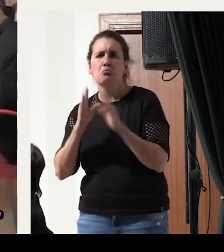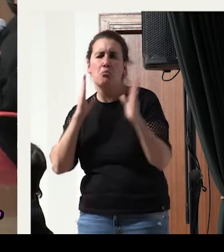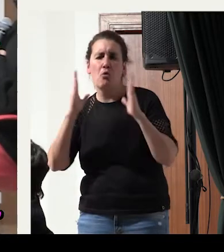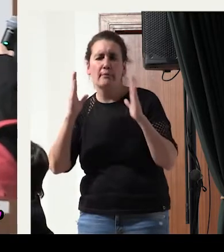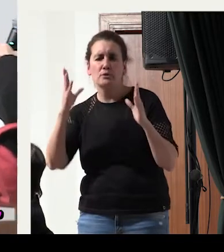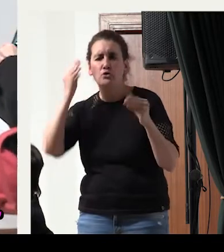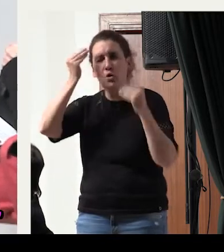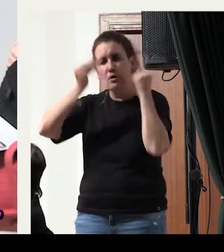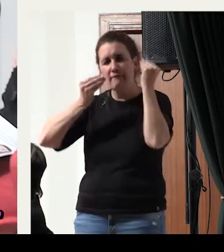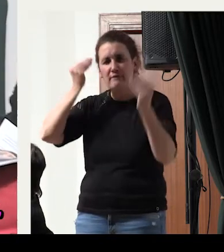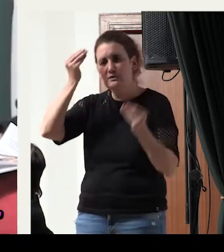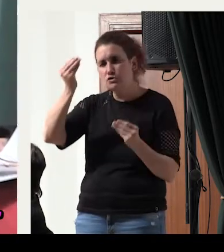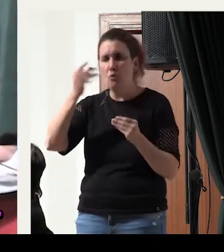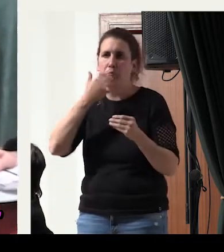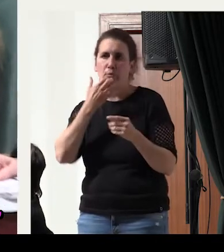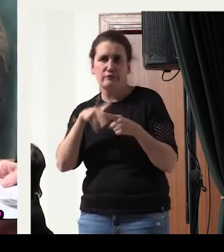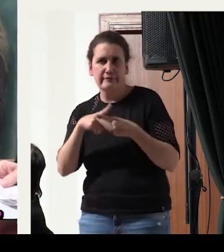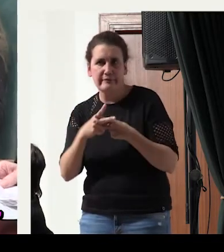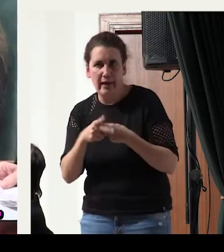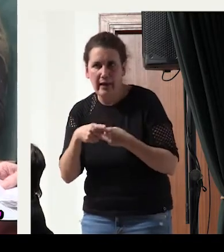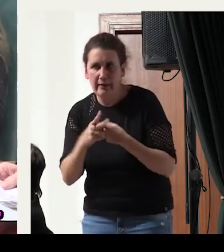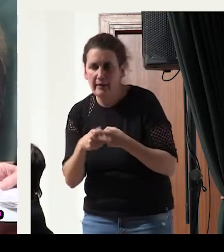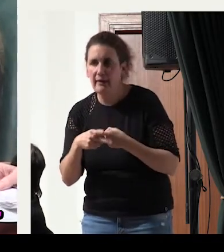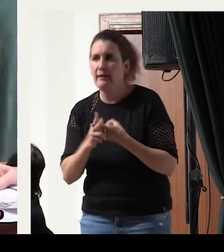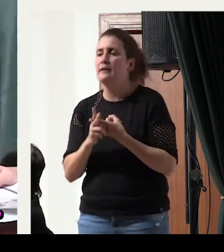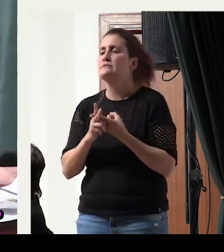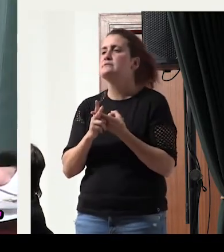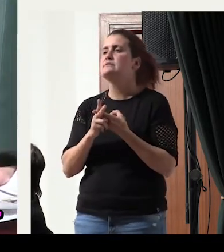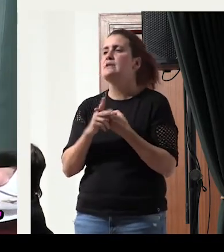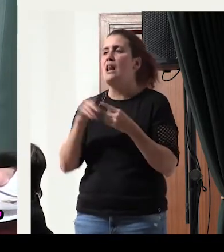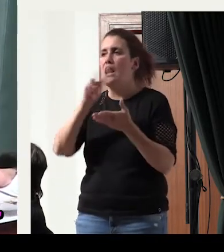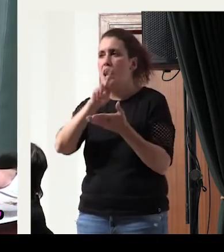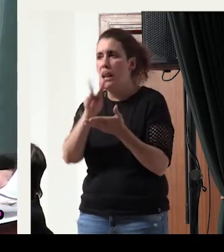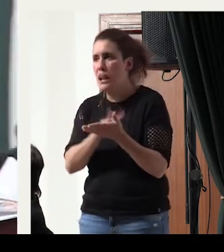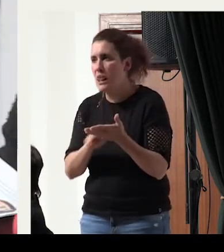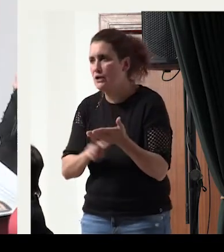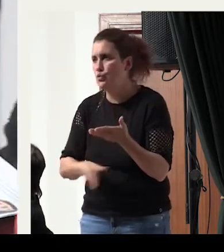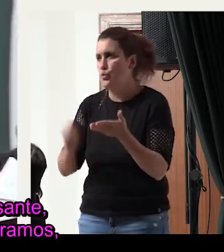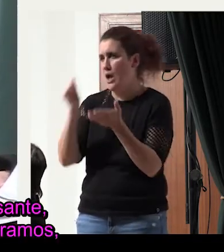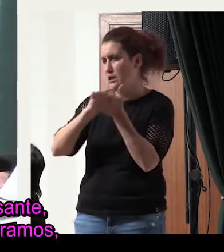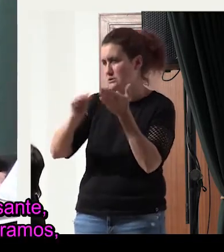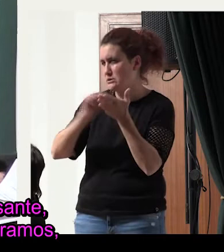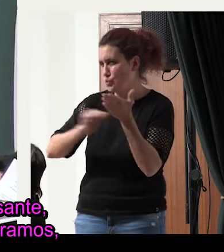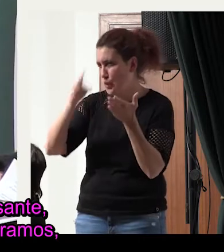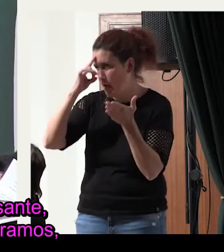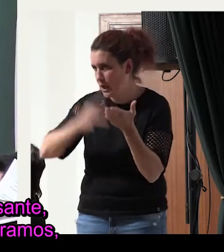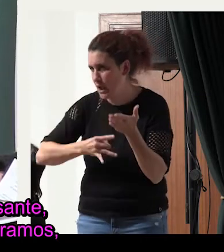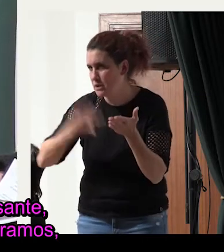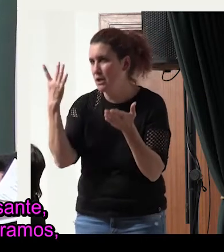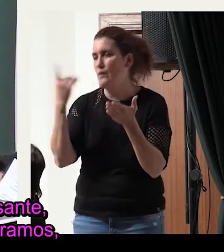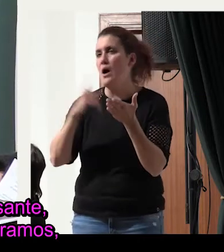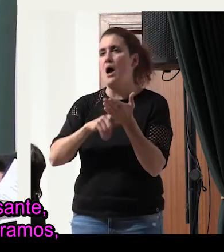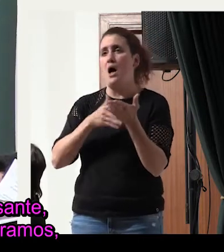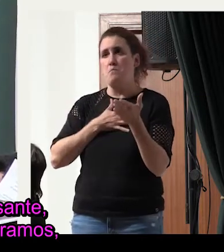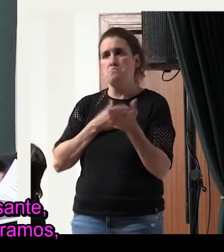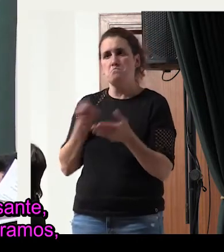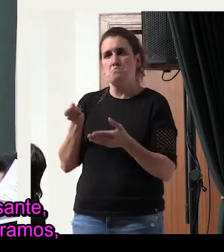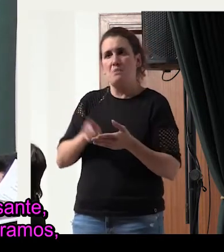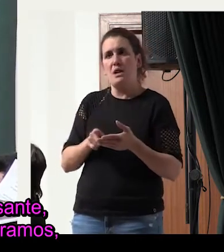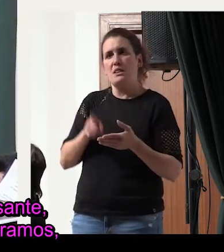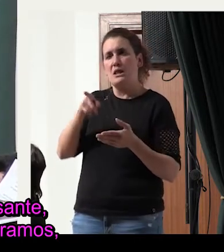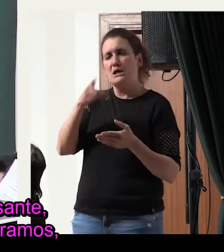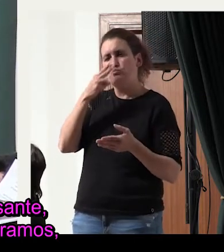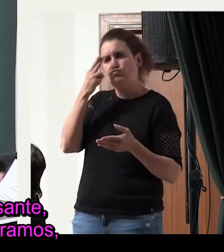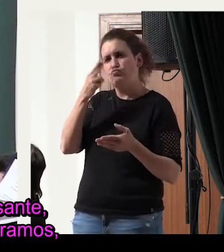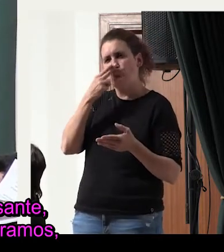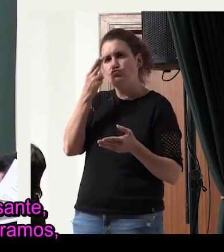los talleres de lectura, de escritura creativa. A mí me parece que sería interesante, de